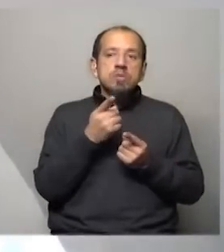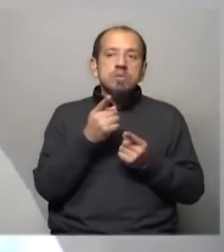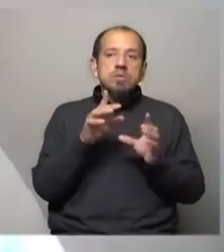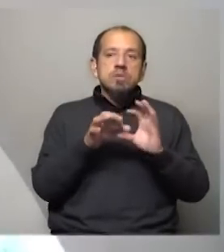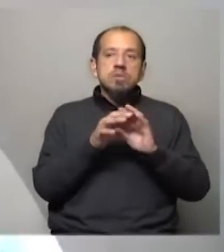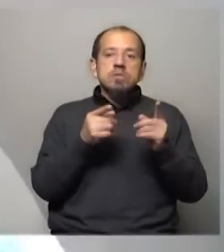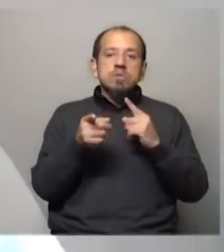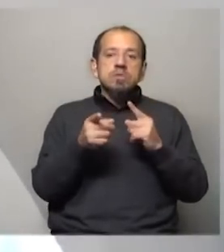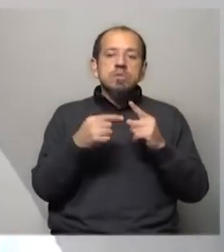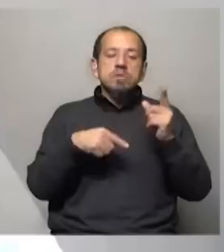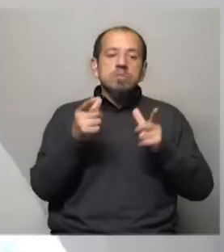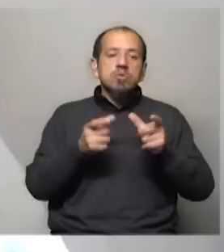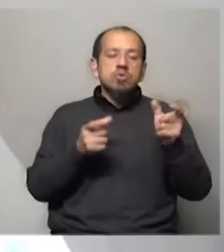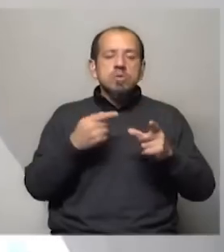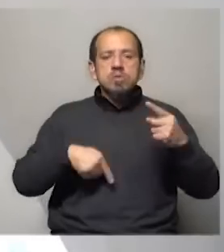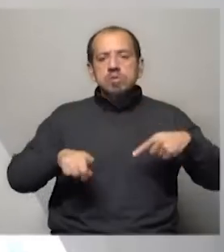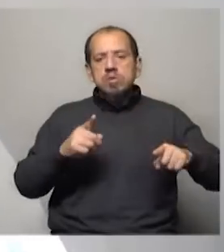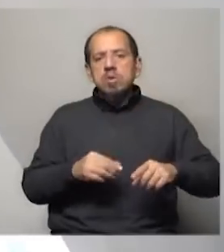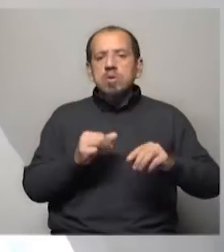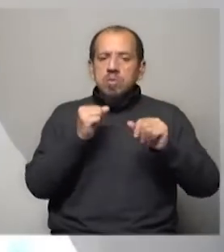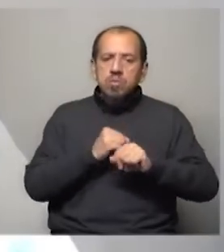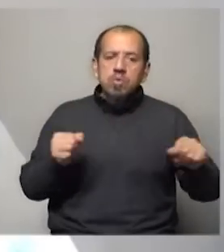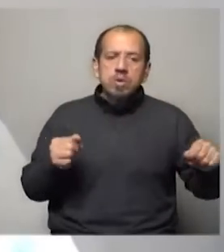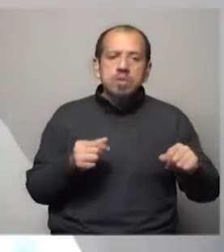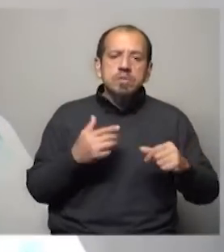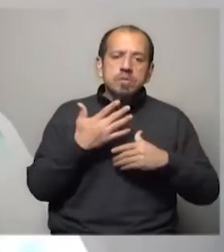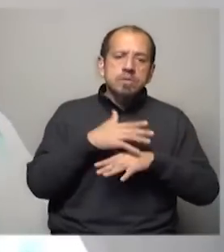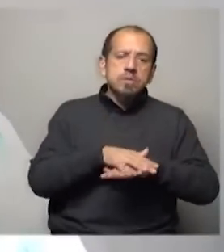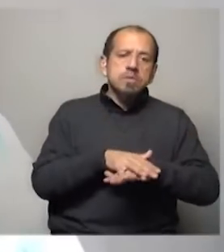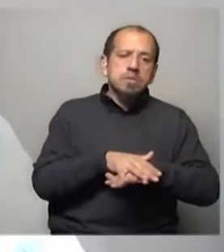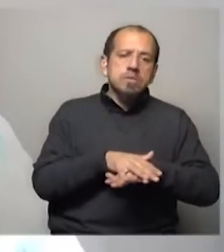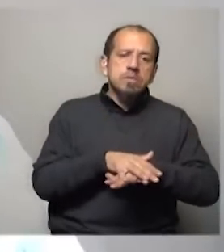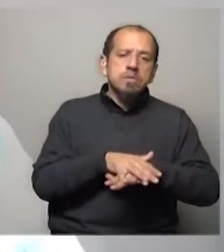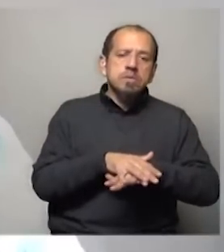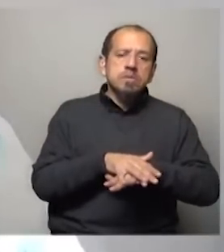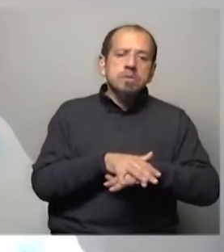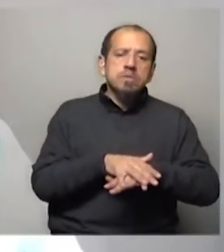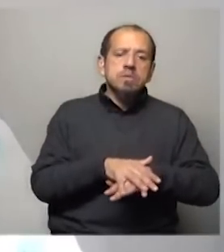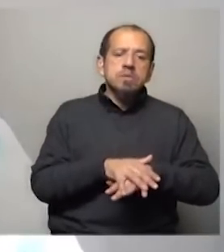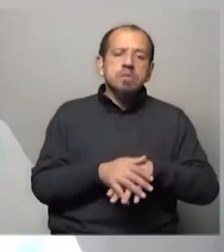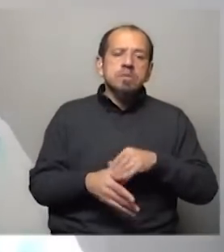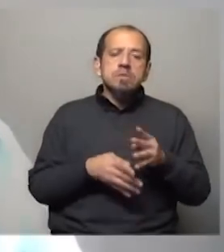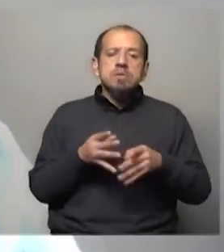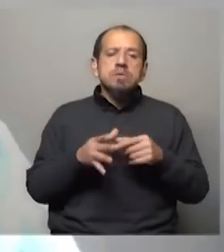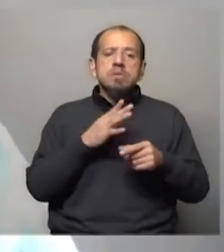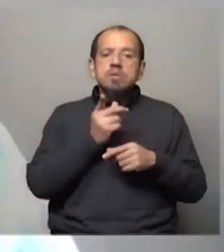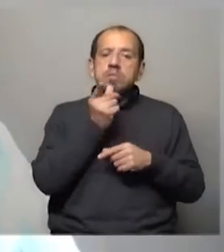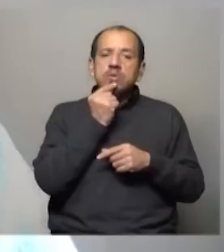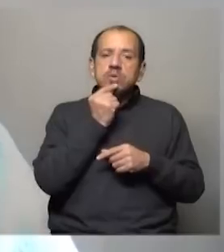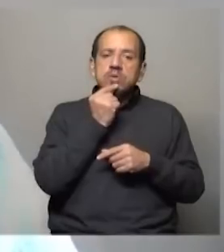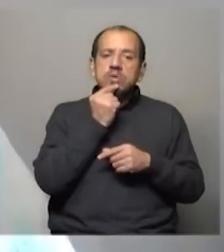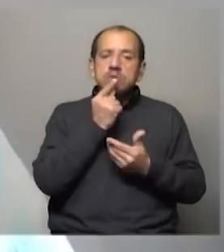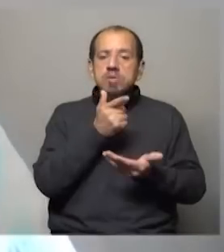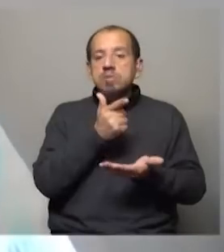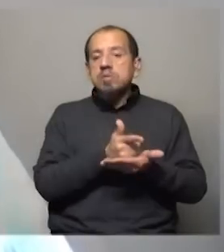la población etcétera van a poder integrar en su esquema de funcionamiento el hecho de que la policía mate